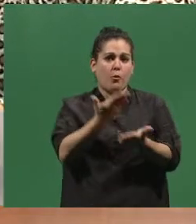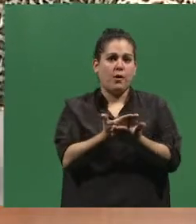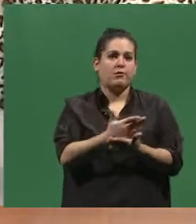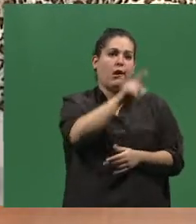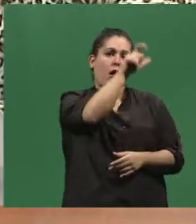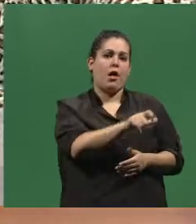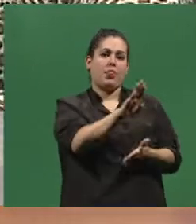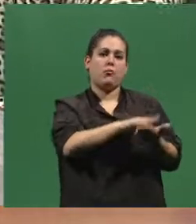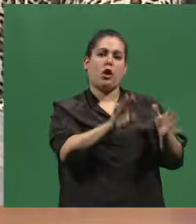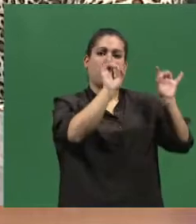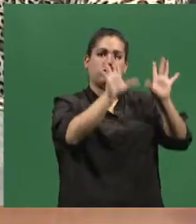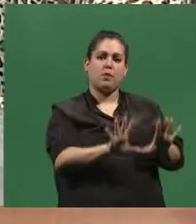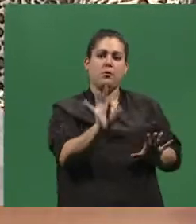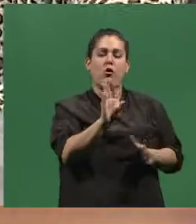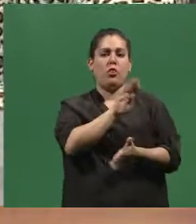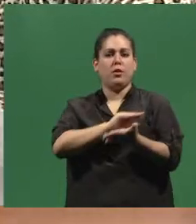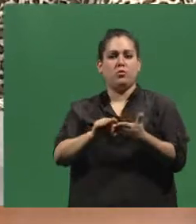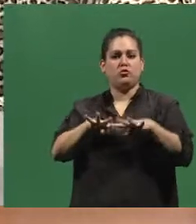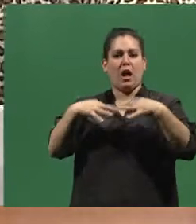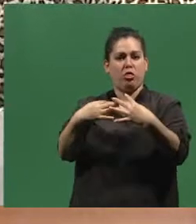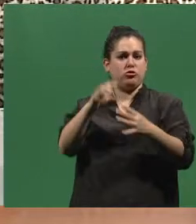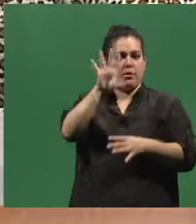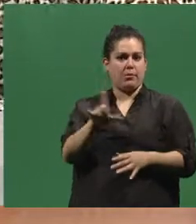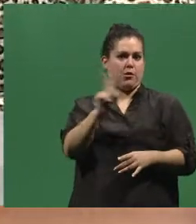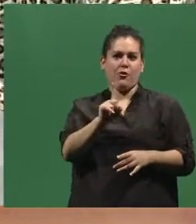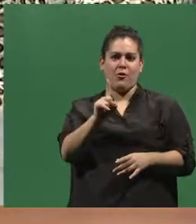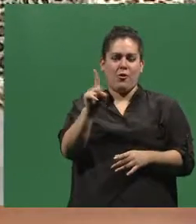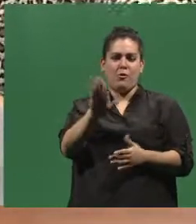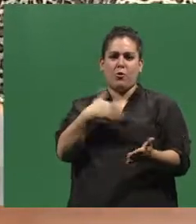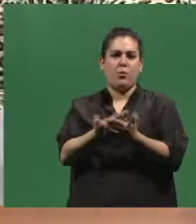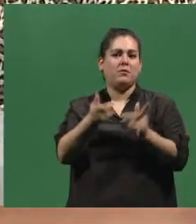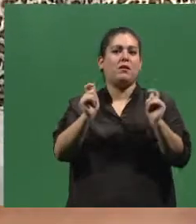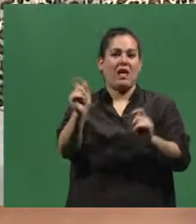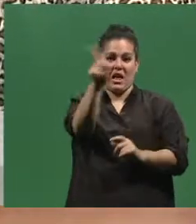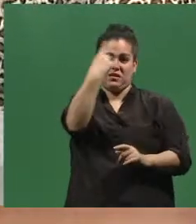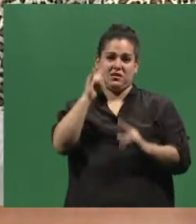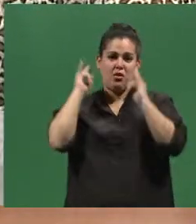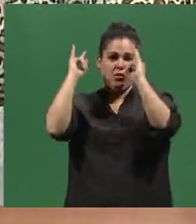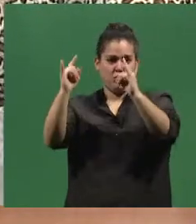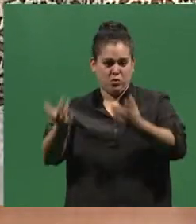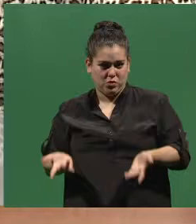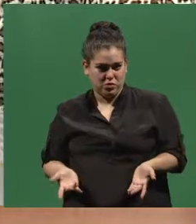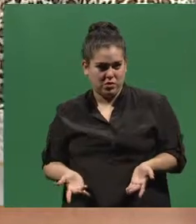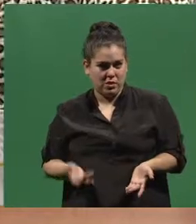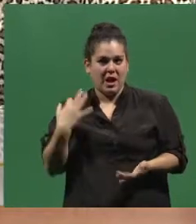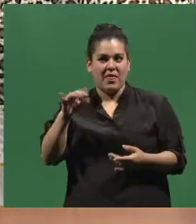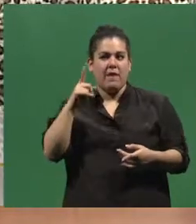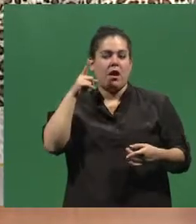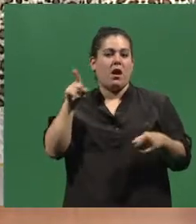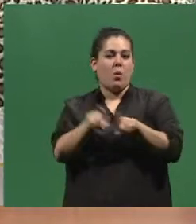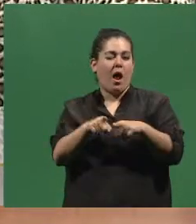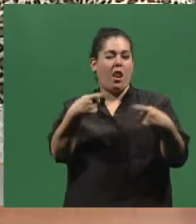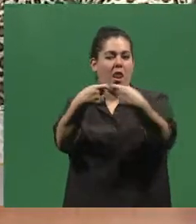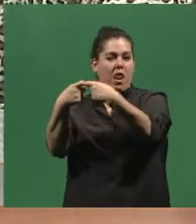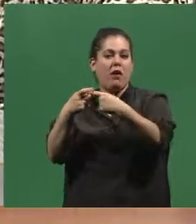un legislador o de la Cámara de Diputados, sino tiene que ser del Estado y coordinar con las asociaciones.